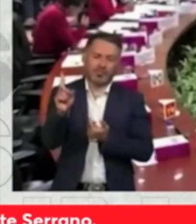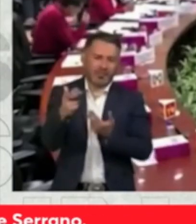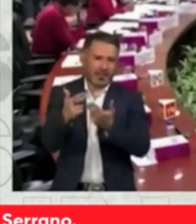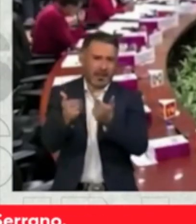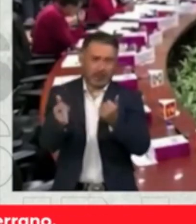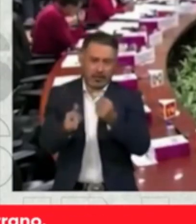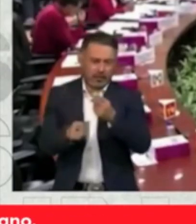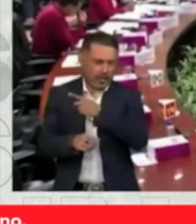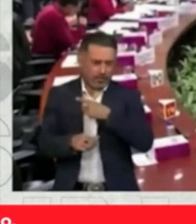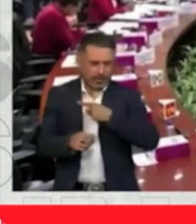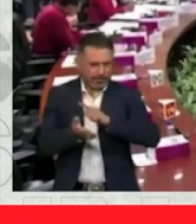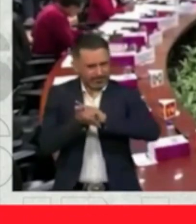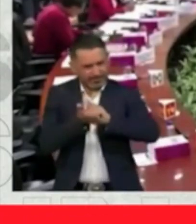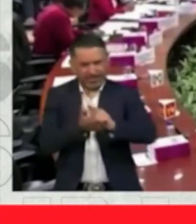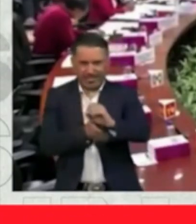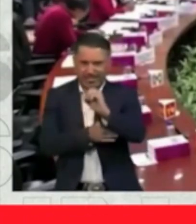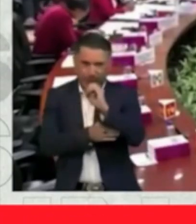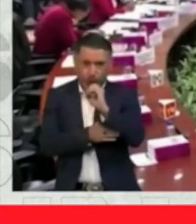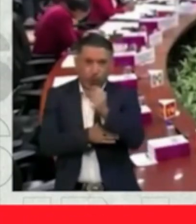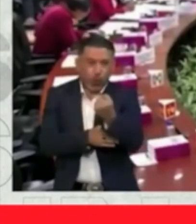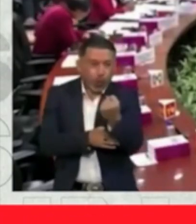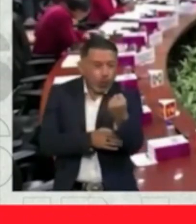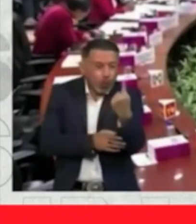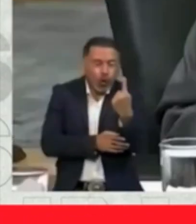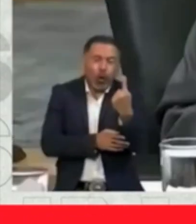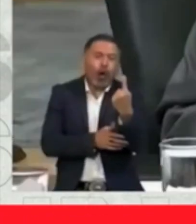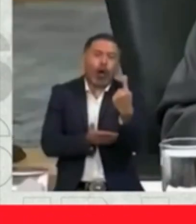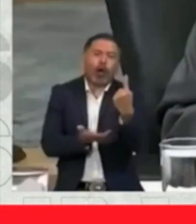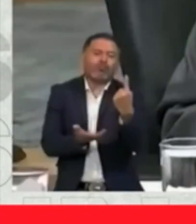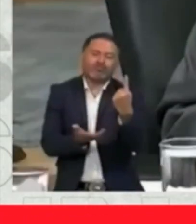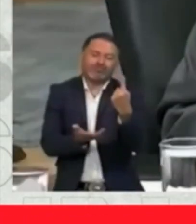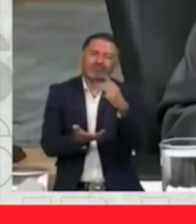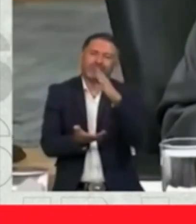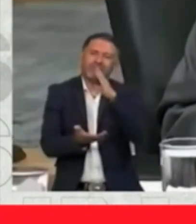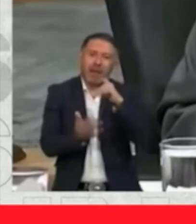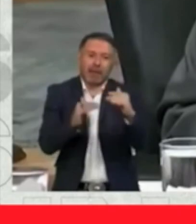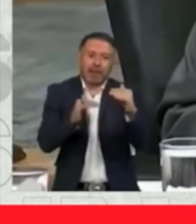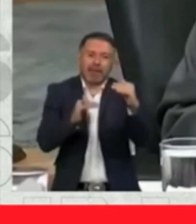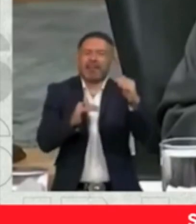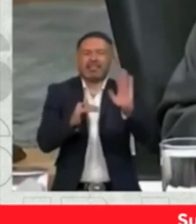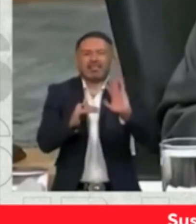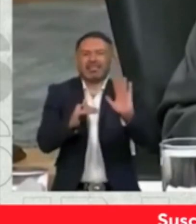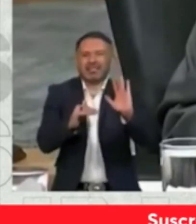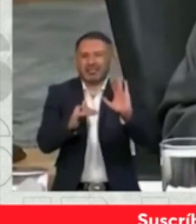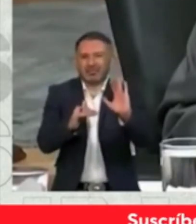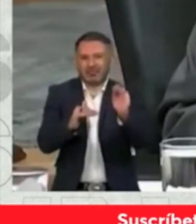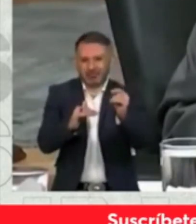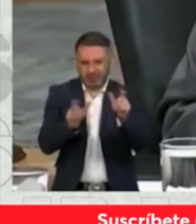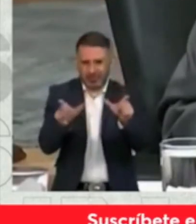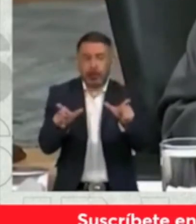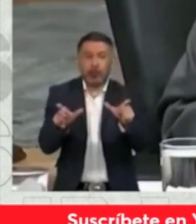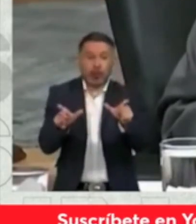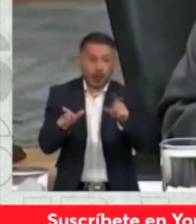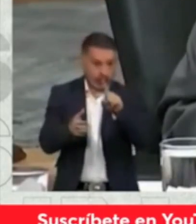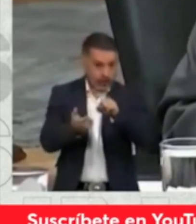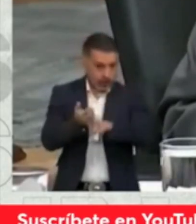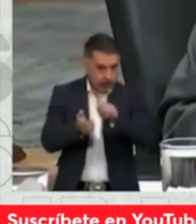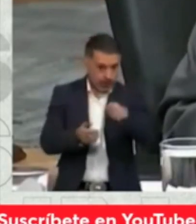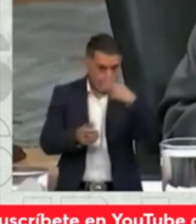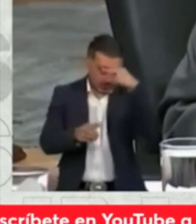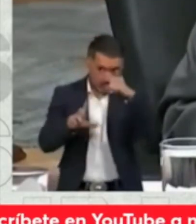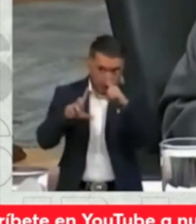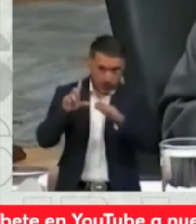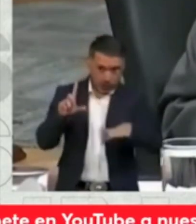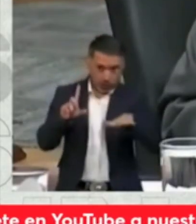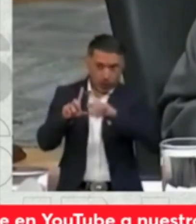electoral. Pero eso no quiere decir que se esté viviendo el terror electoral en el país. Lo cierto